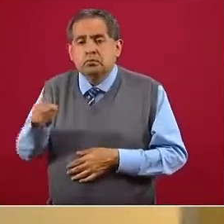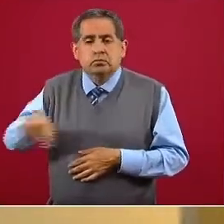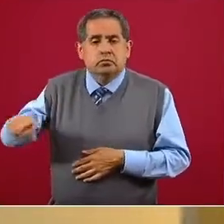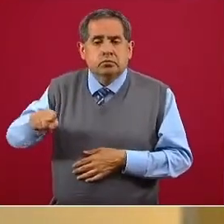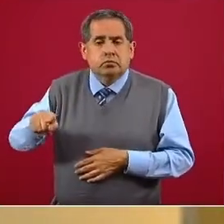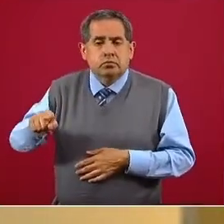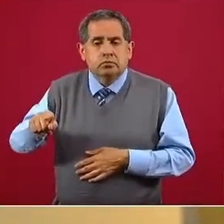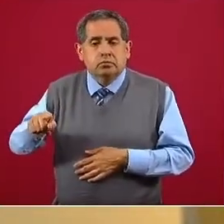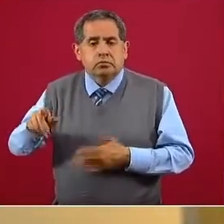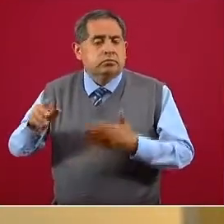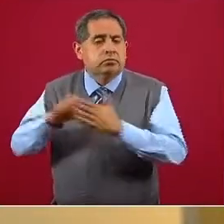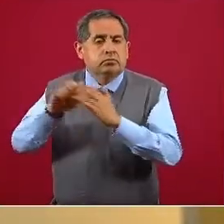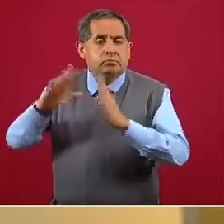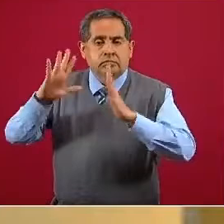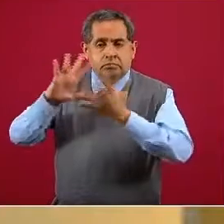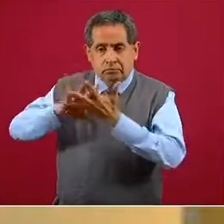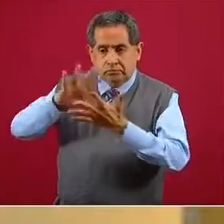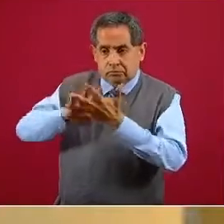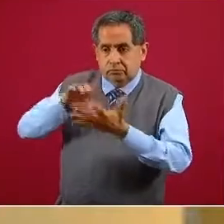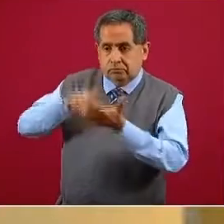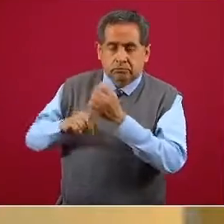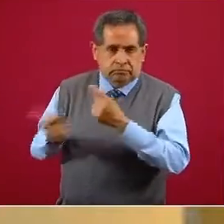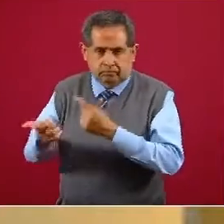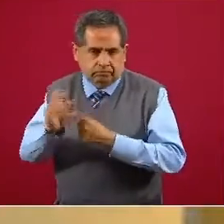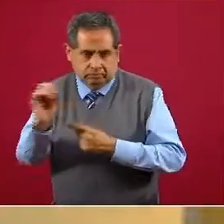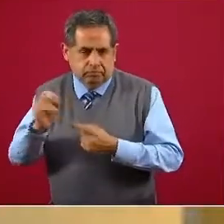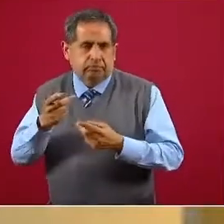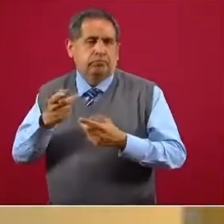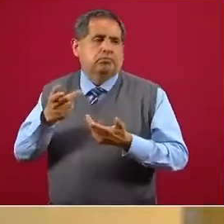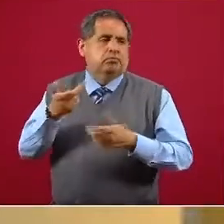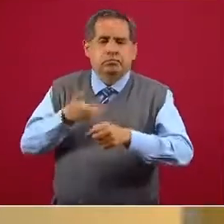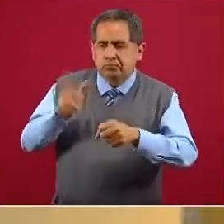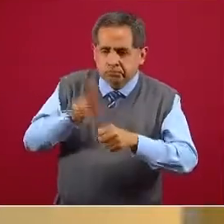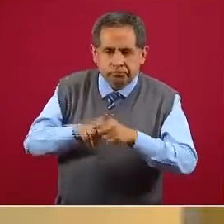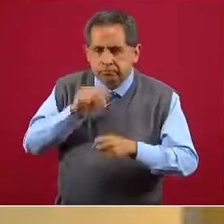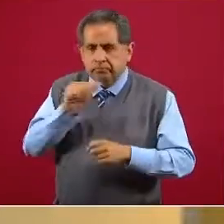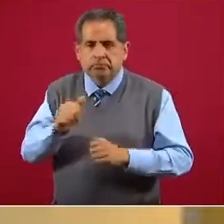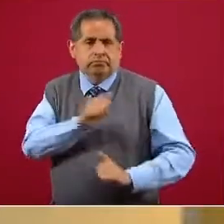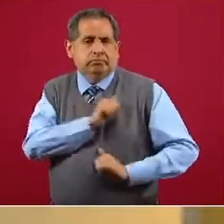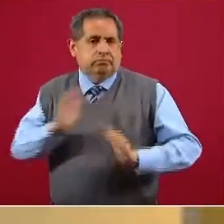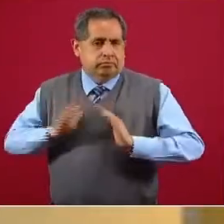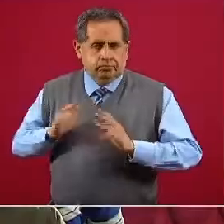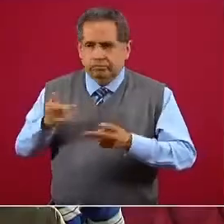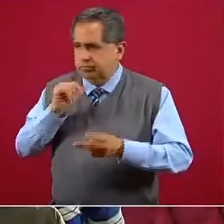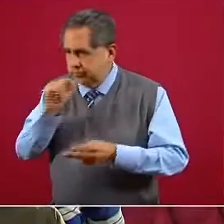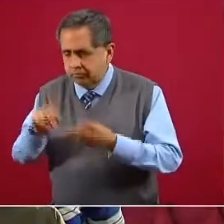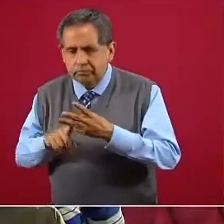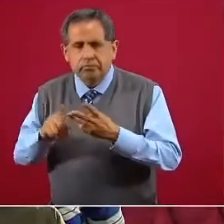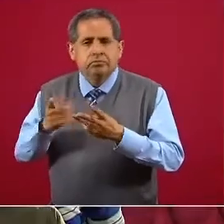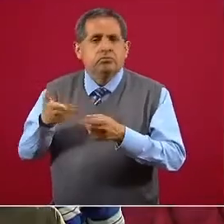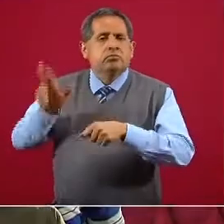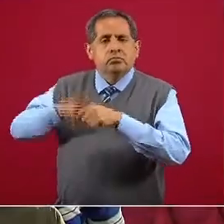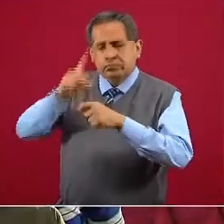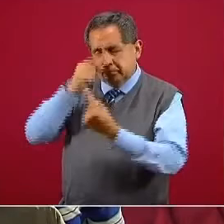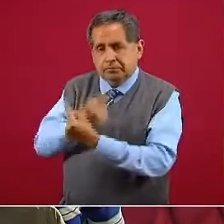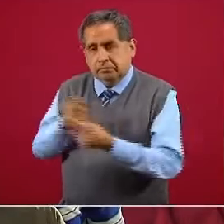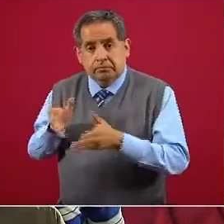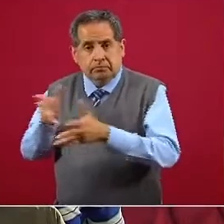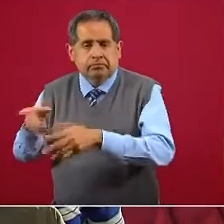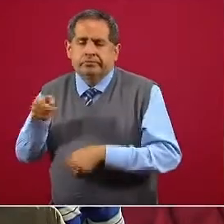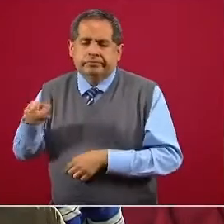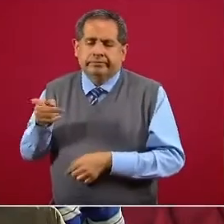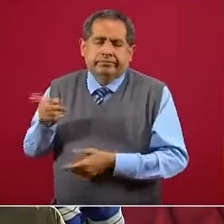están confinadas la población, como cárceles, hospitales, cuarteles, orfanatos, etcétera. Uno de sus